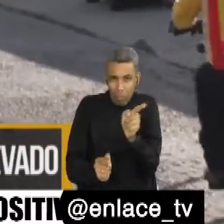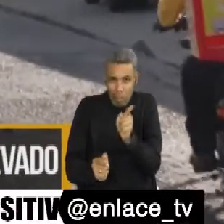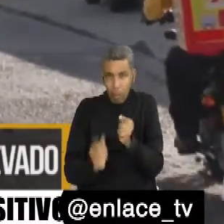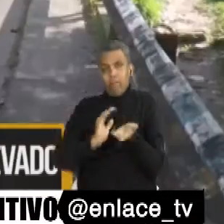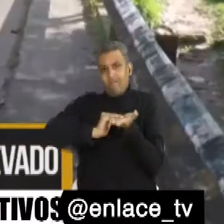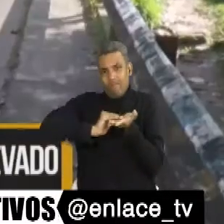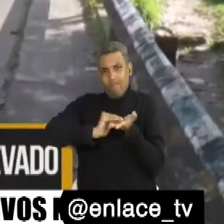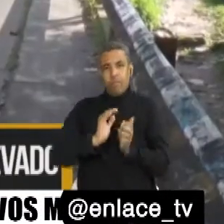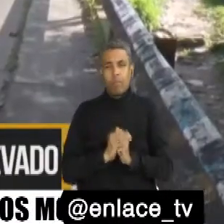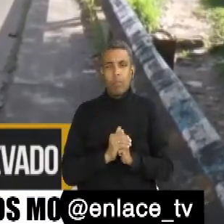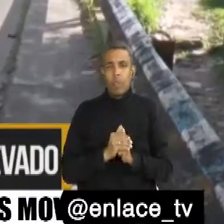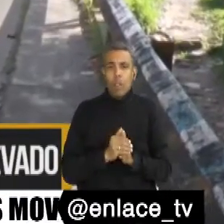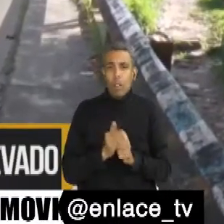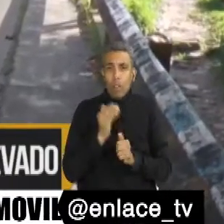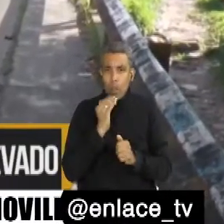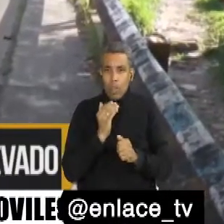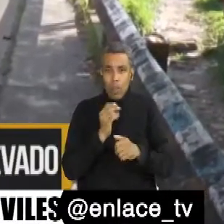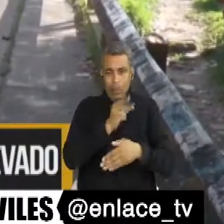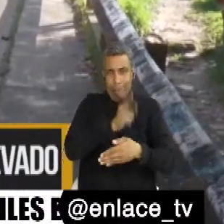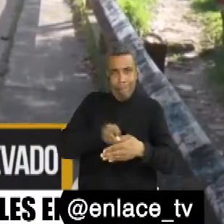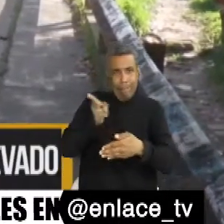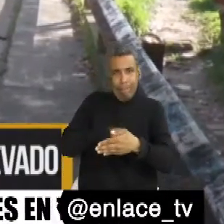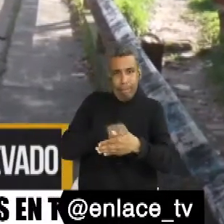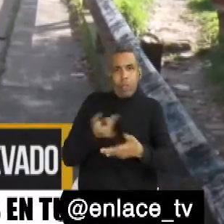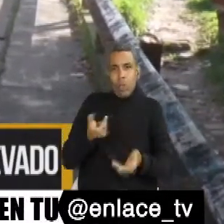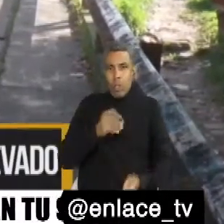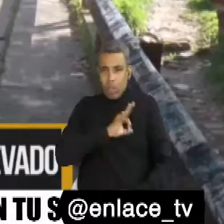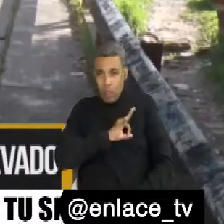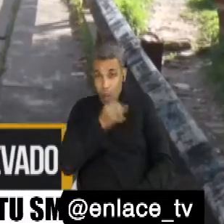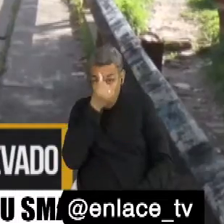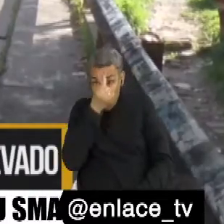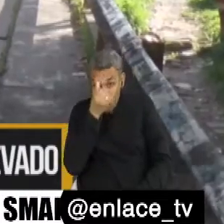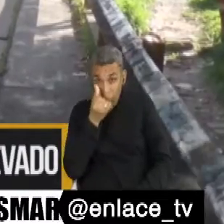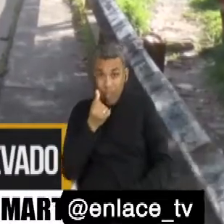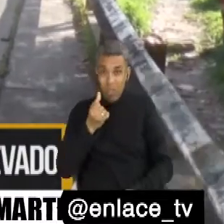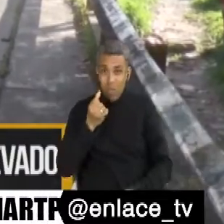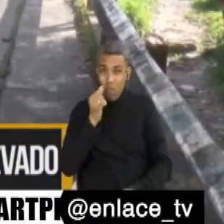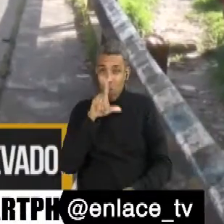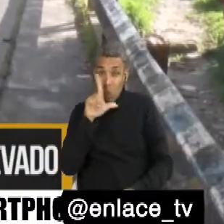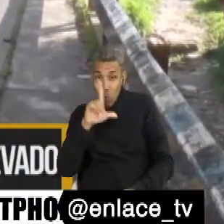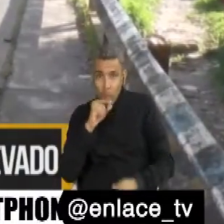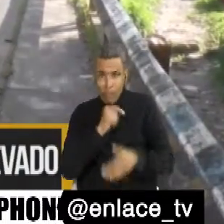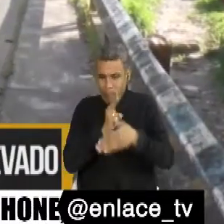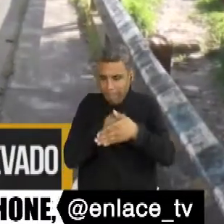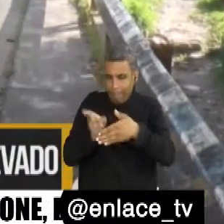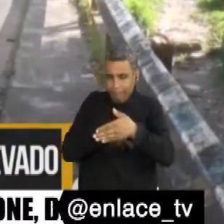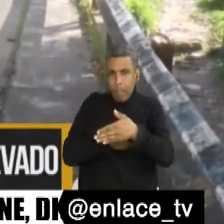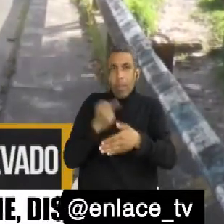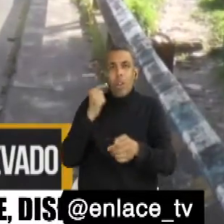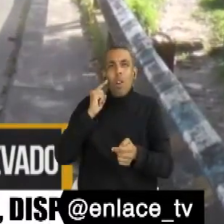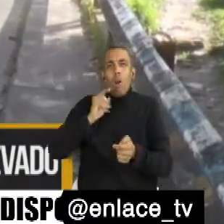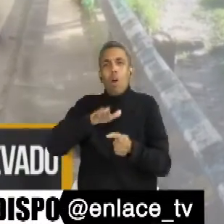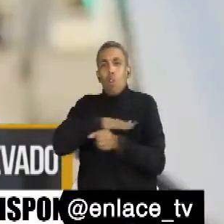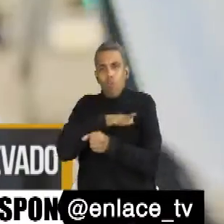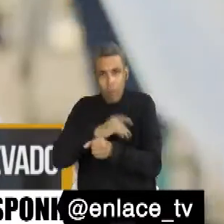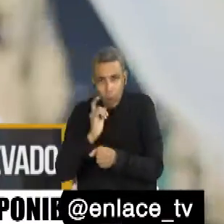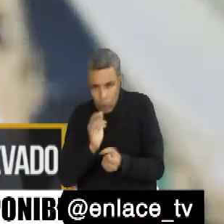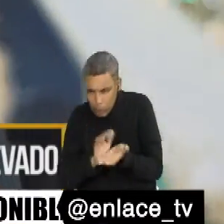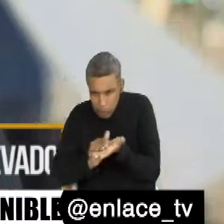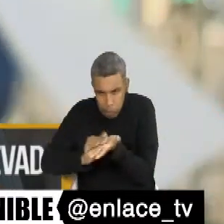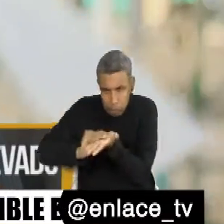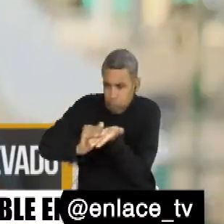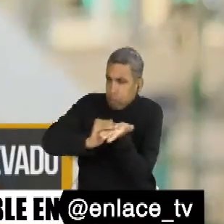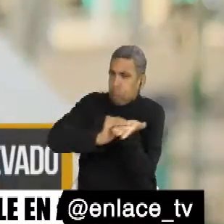el cierre de vías para que la comunidad tome rutas alternas y así evitar congestiones vehiculares durante el fin de semana. Vamos a iniciar lo que